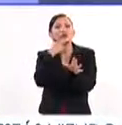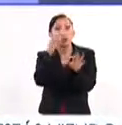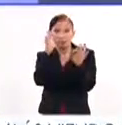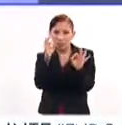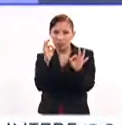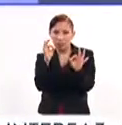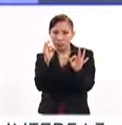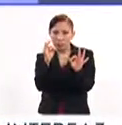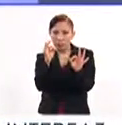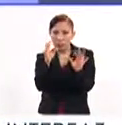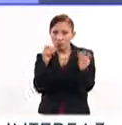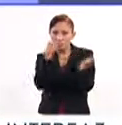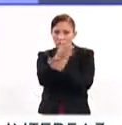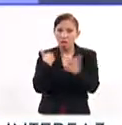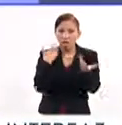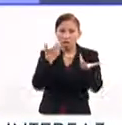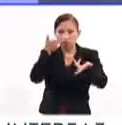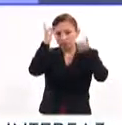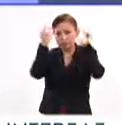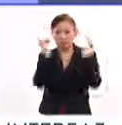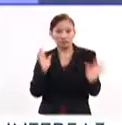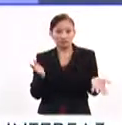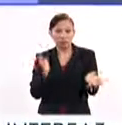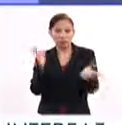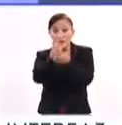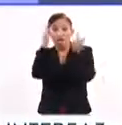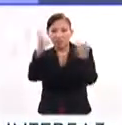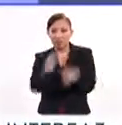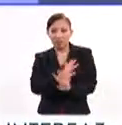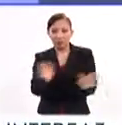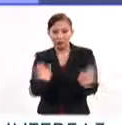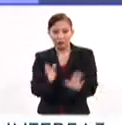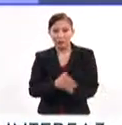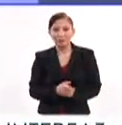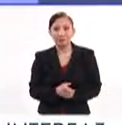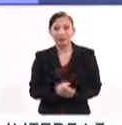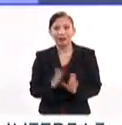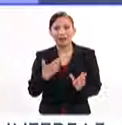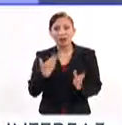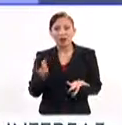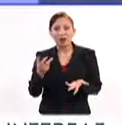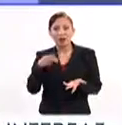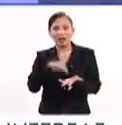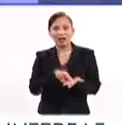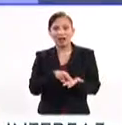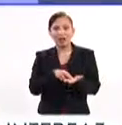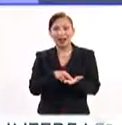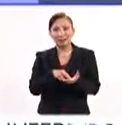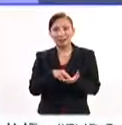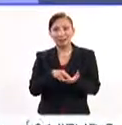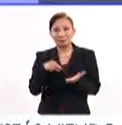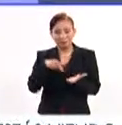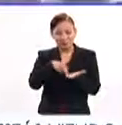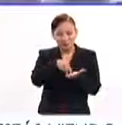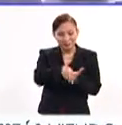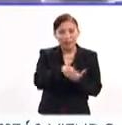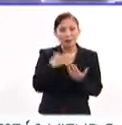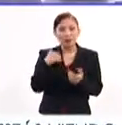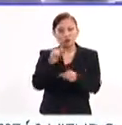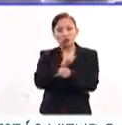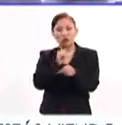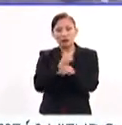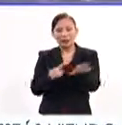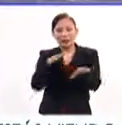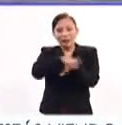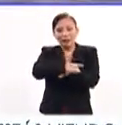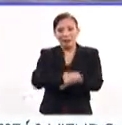bien, no la destrocen y además no se suban a la banqueta con sus carros.